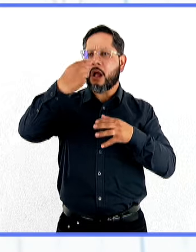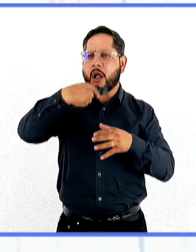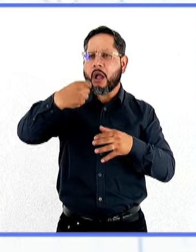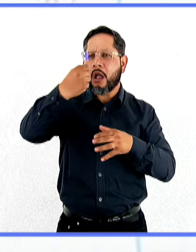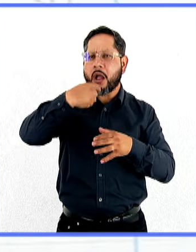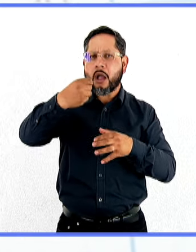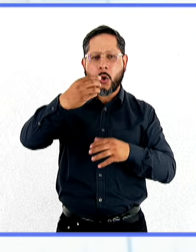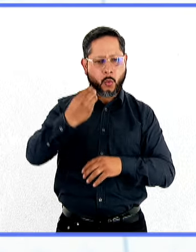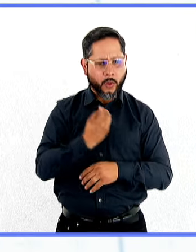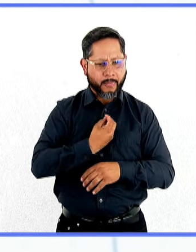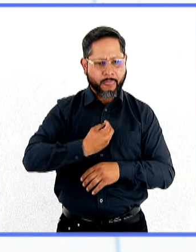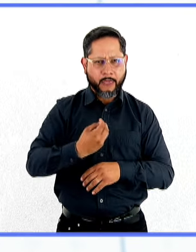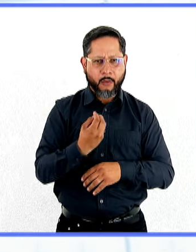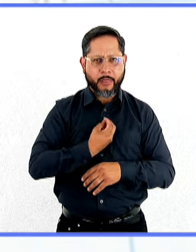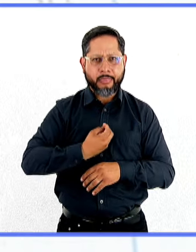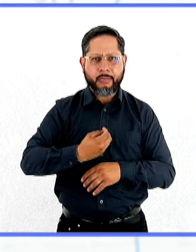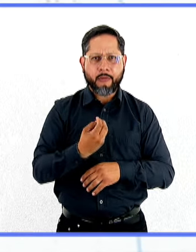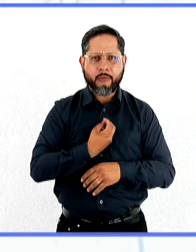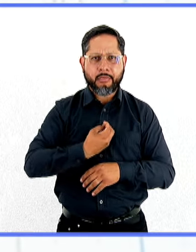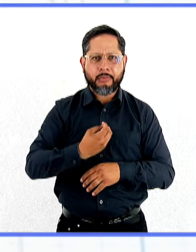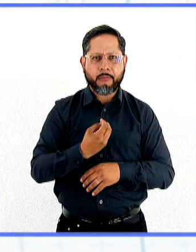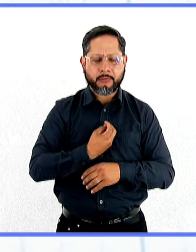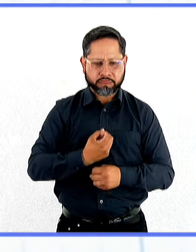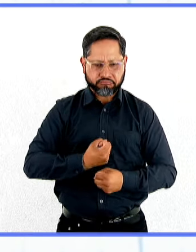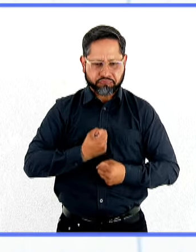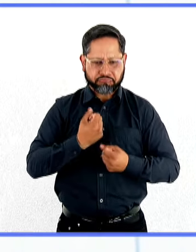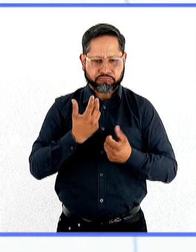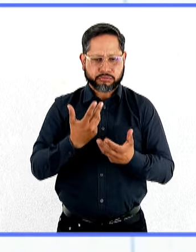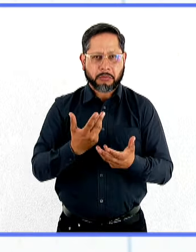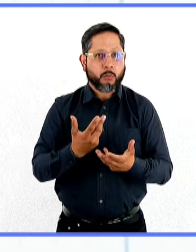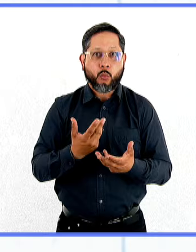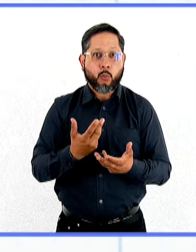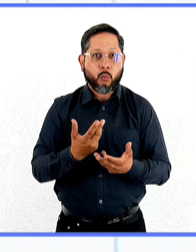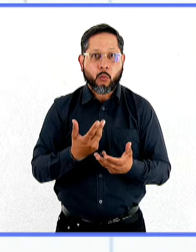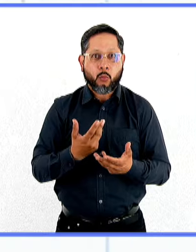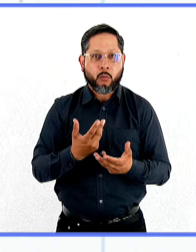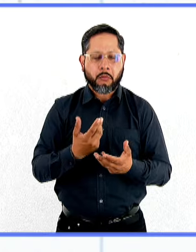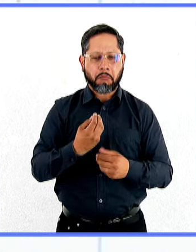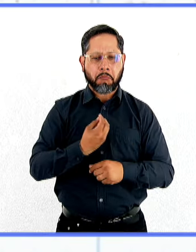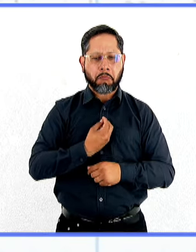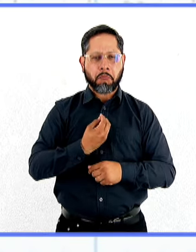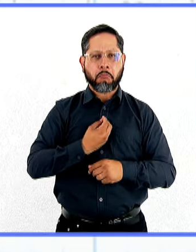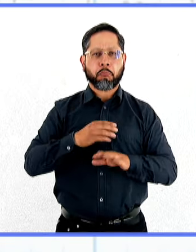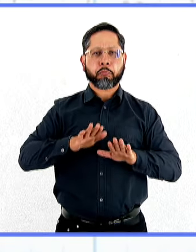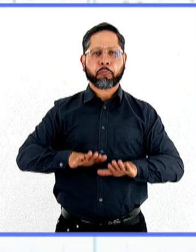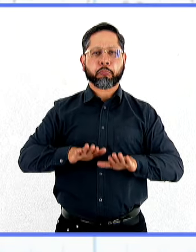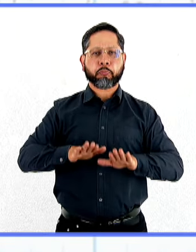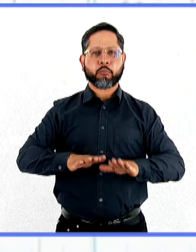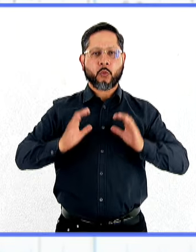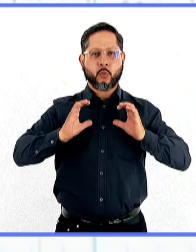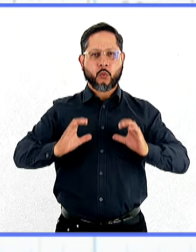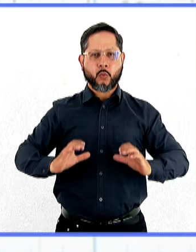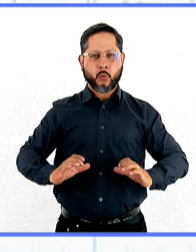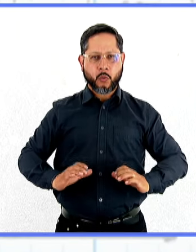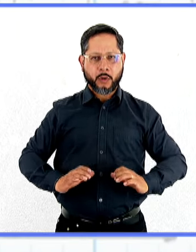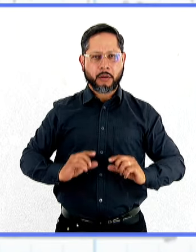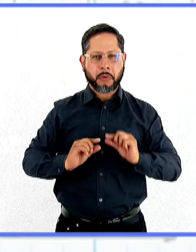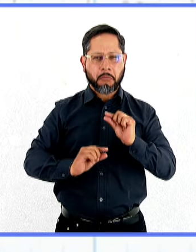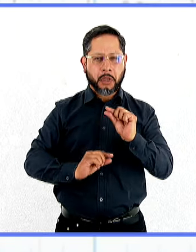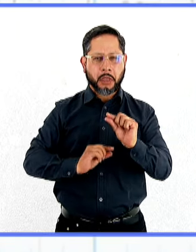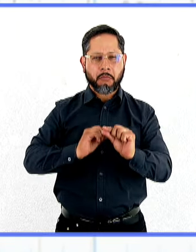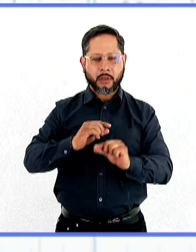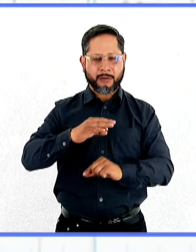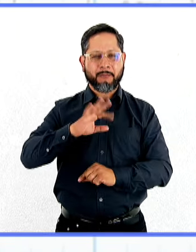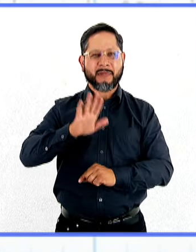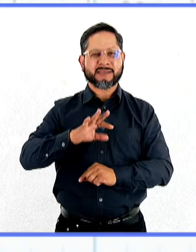y provocan un tipo de respuesta inmune que que causa daño en el cuerpo son infecciones que duran